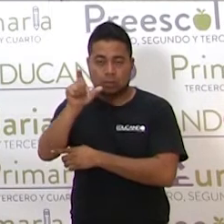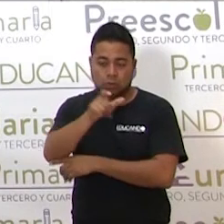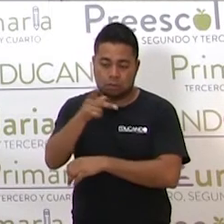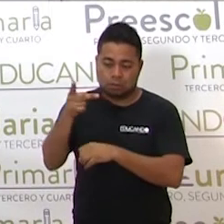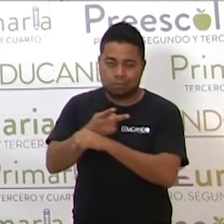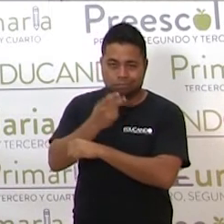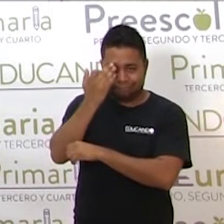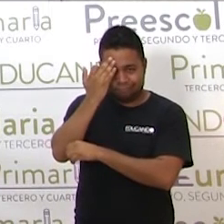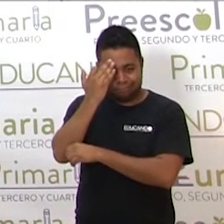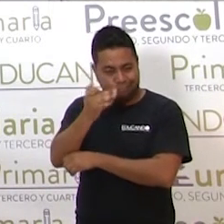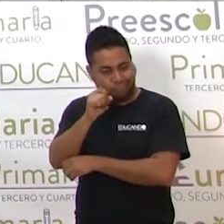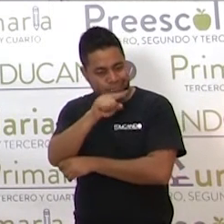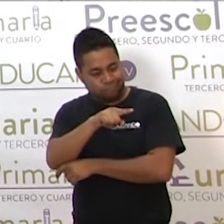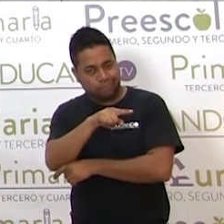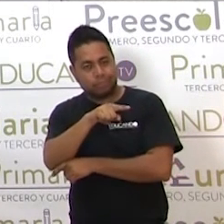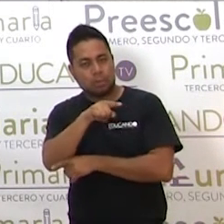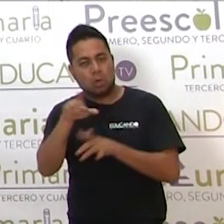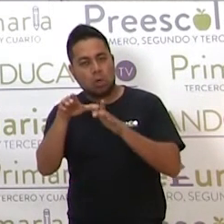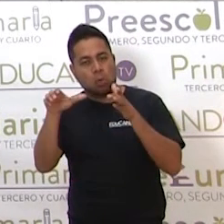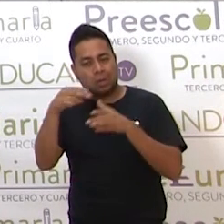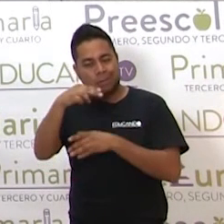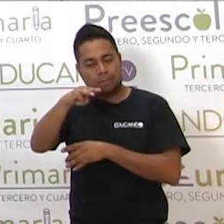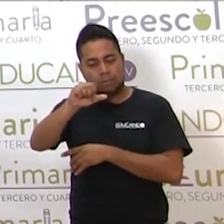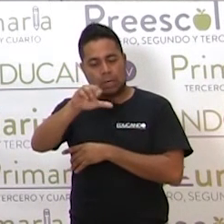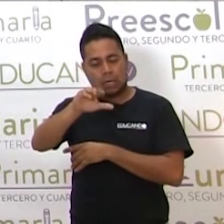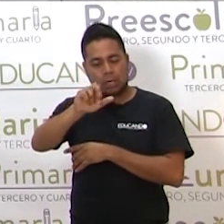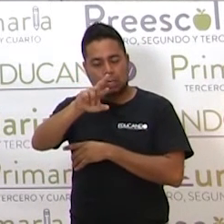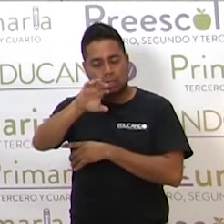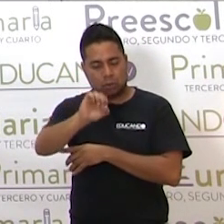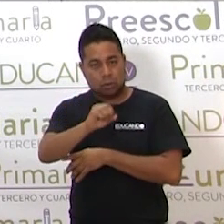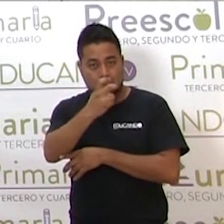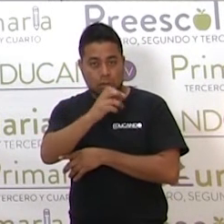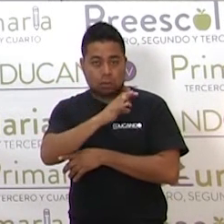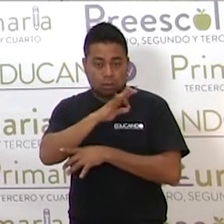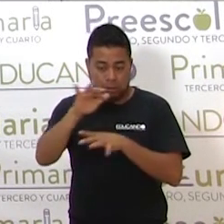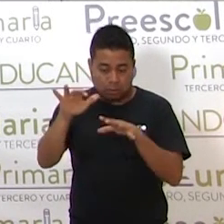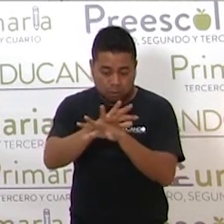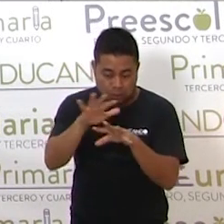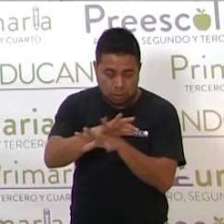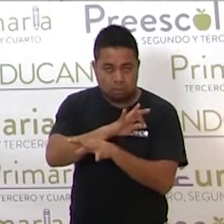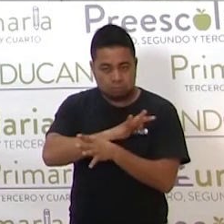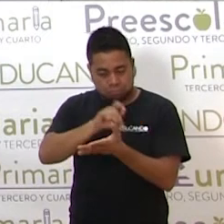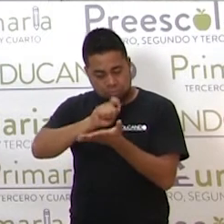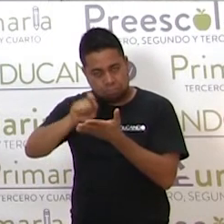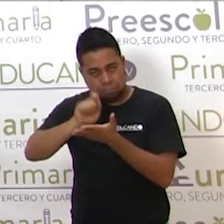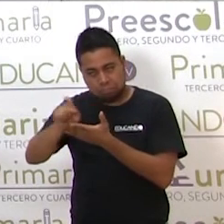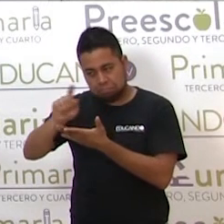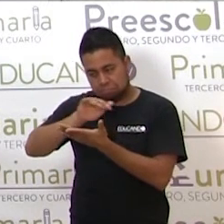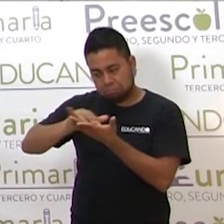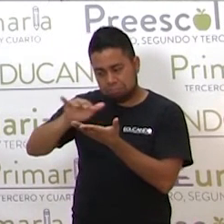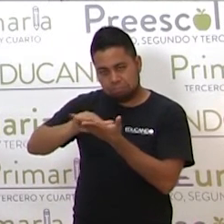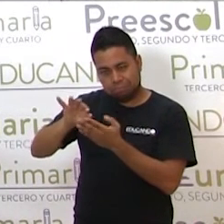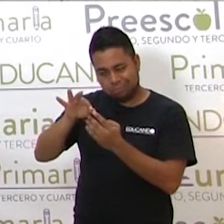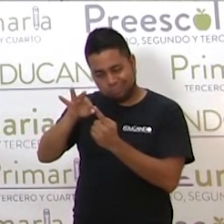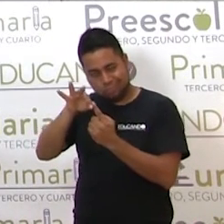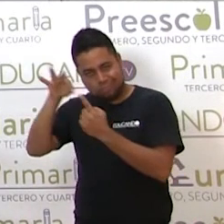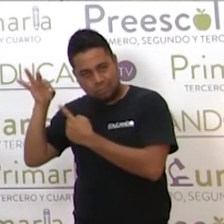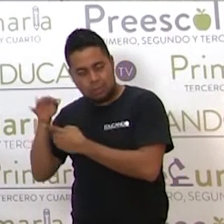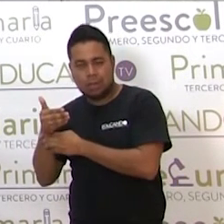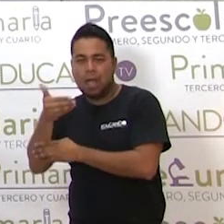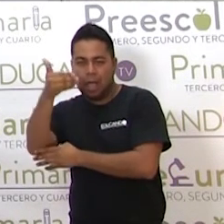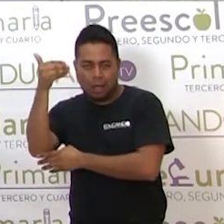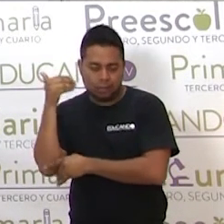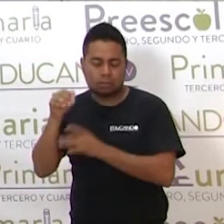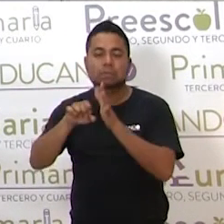Macario. Ahora, eso es lo que ustedes pueden modificar en su texto que ustedes ya eligieron.